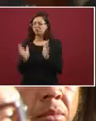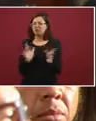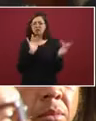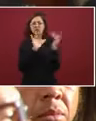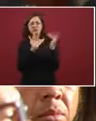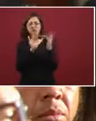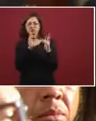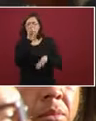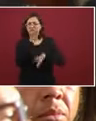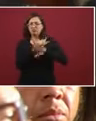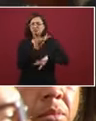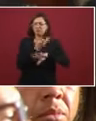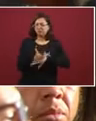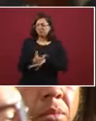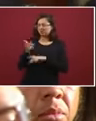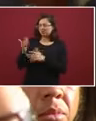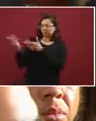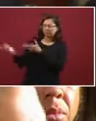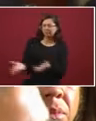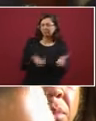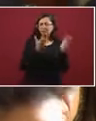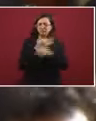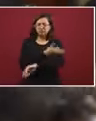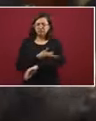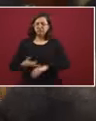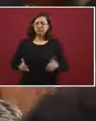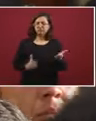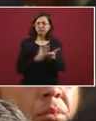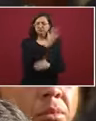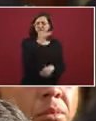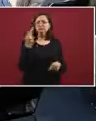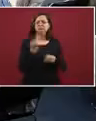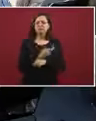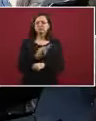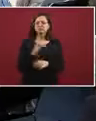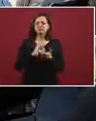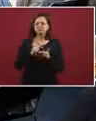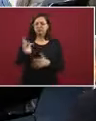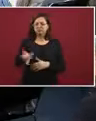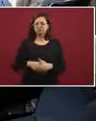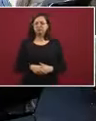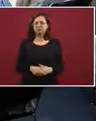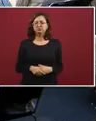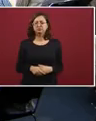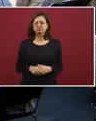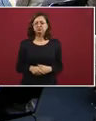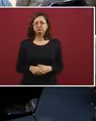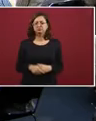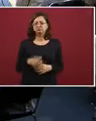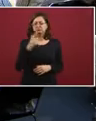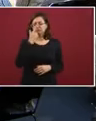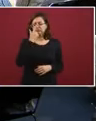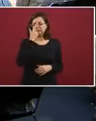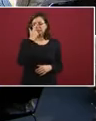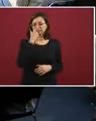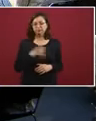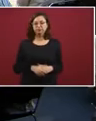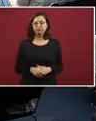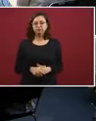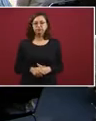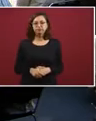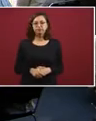Unidos sobre la salida de las familias estadounidenses. Gracias. Bueno, debo decirle que con